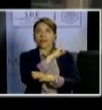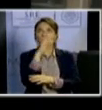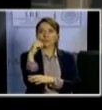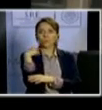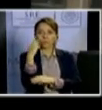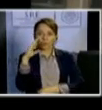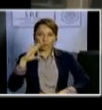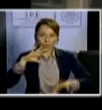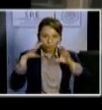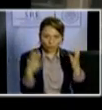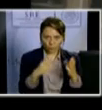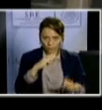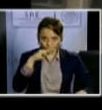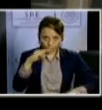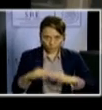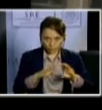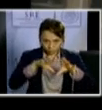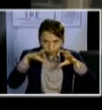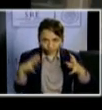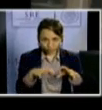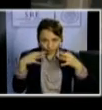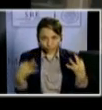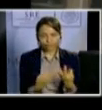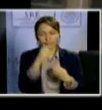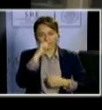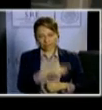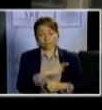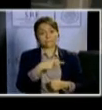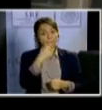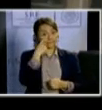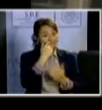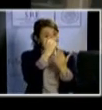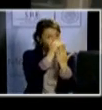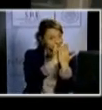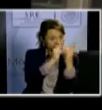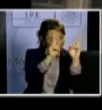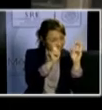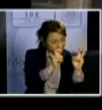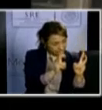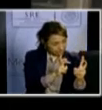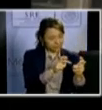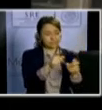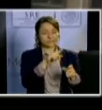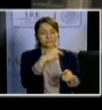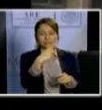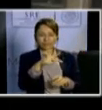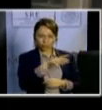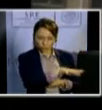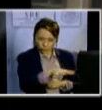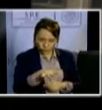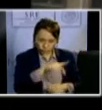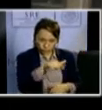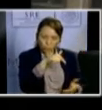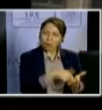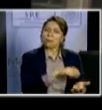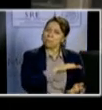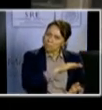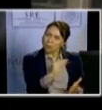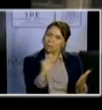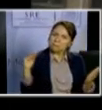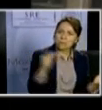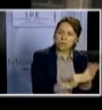sobre el papel de las ciudades. Y la agenda regional también le puede dar una atracción positiva al tema de cambio climático por la